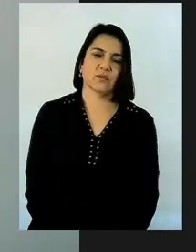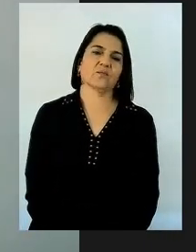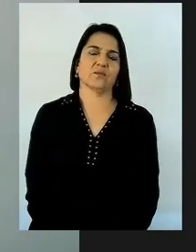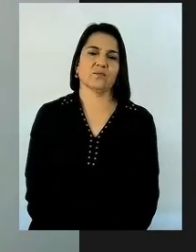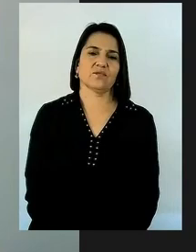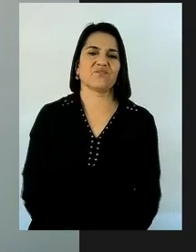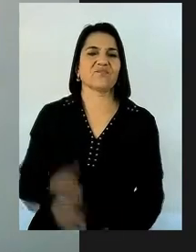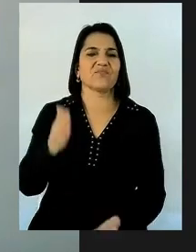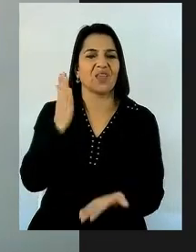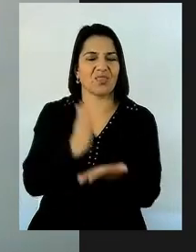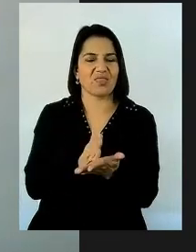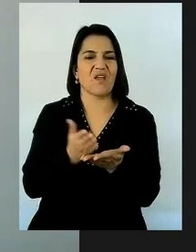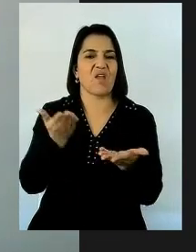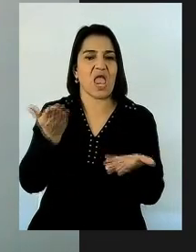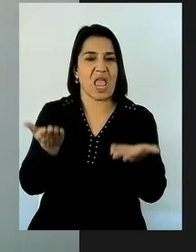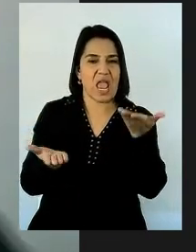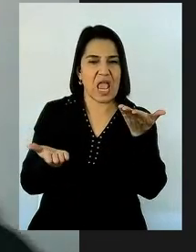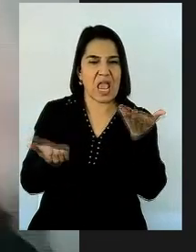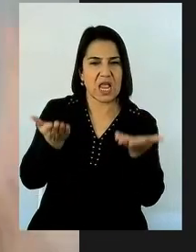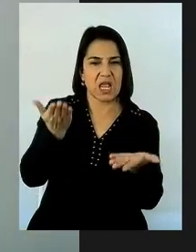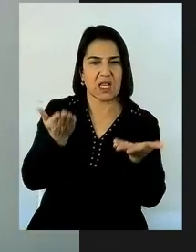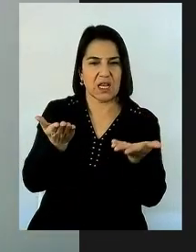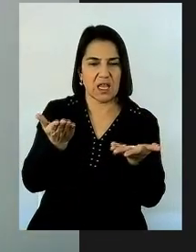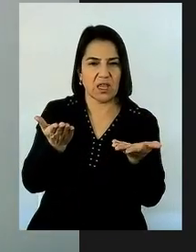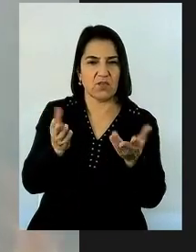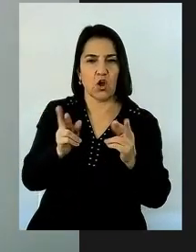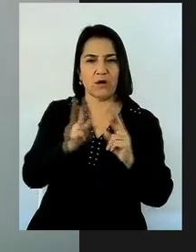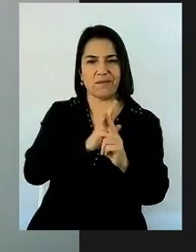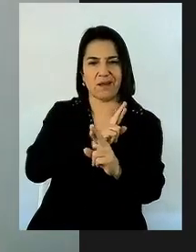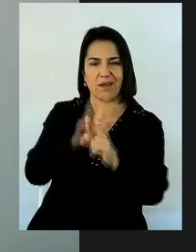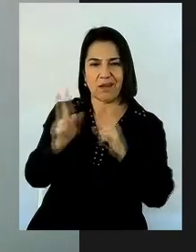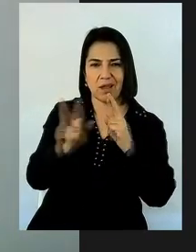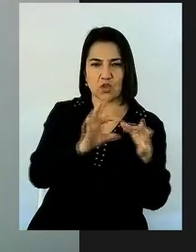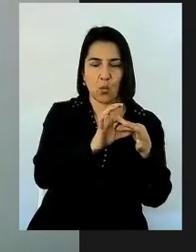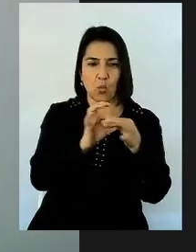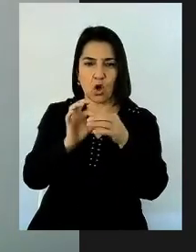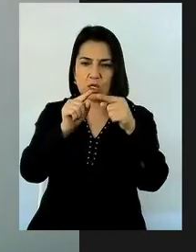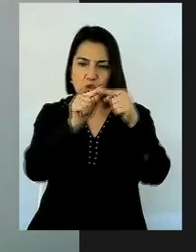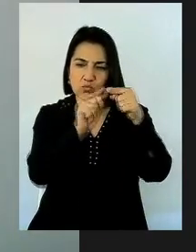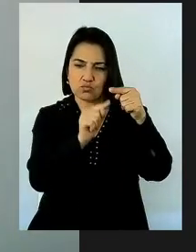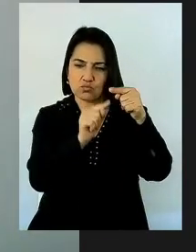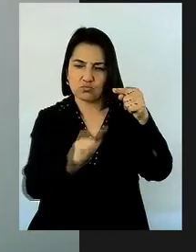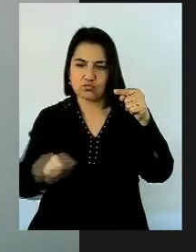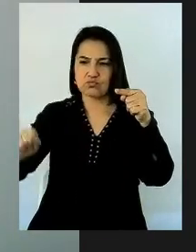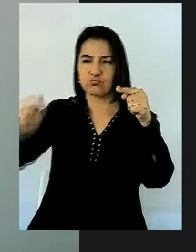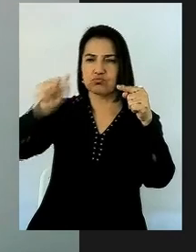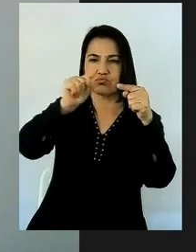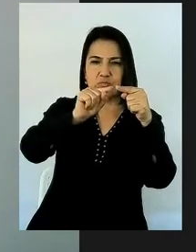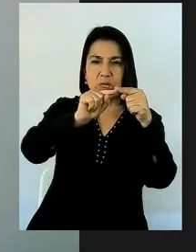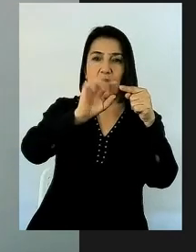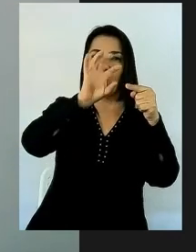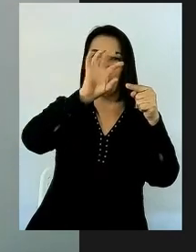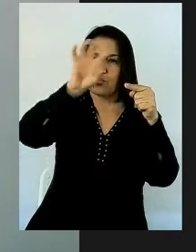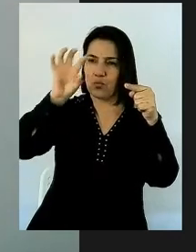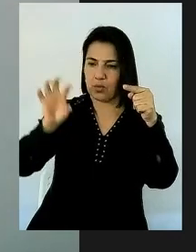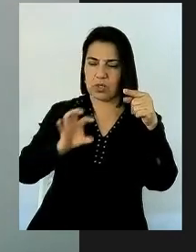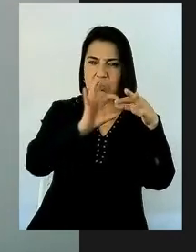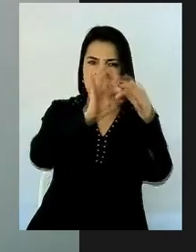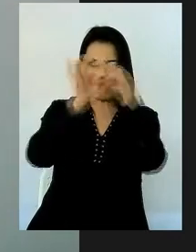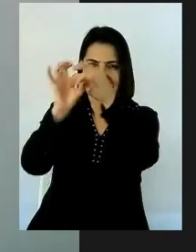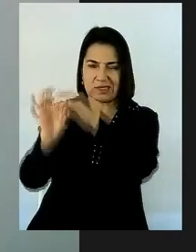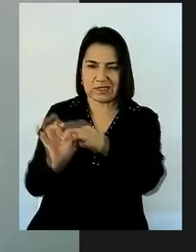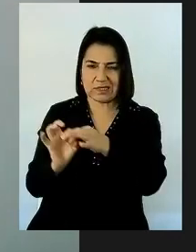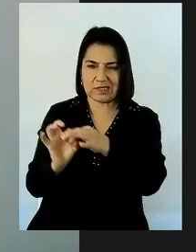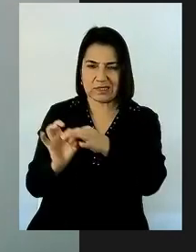y una relación. Por eso hablábamos de ese circulito con otros más, donde está todo interrelacionado. Nosotras las personas necesitamos trabajar,